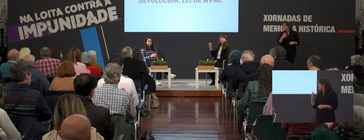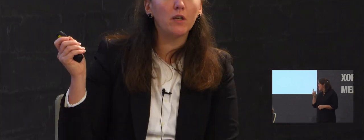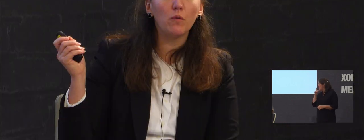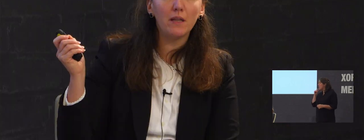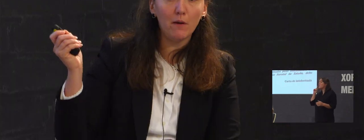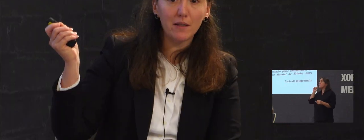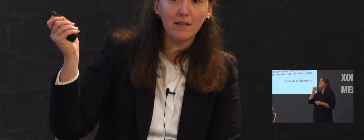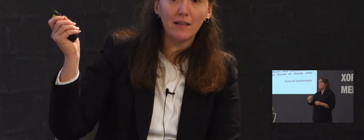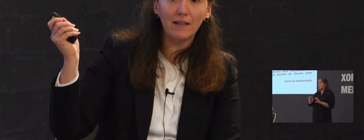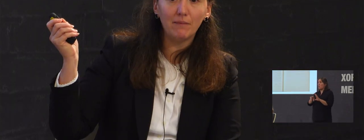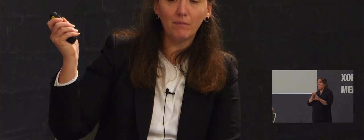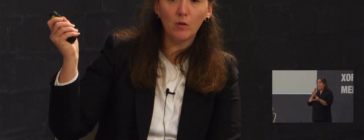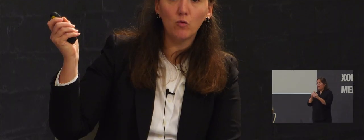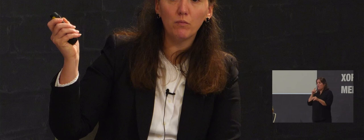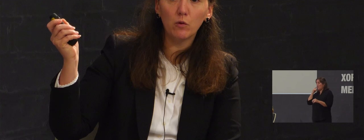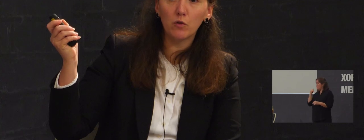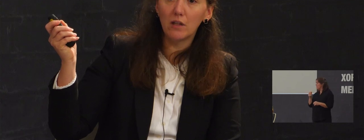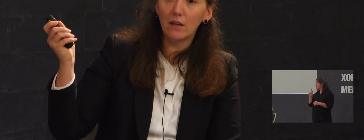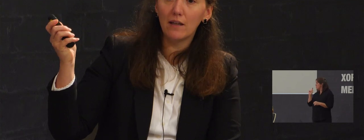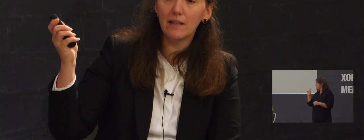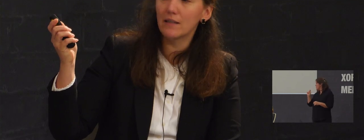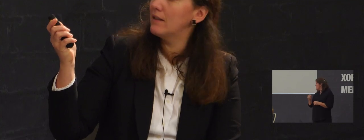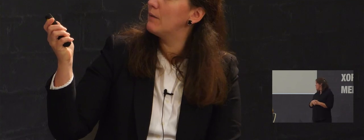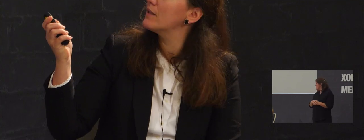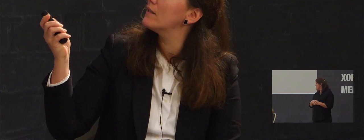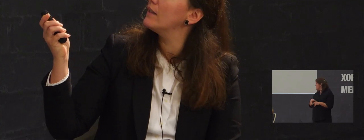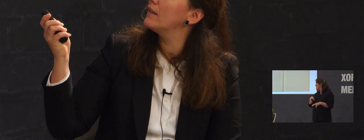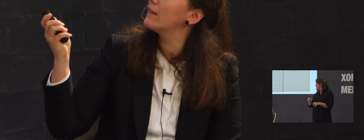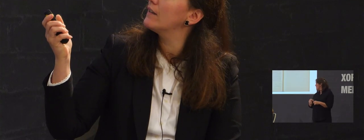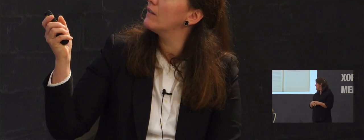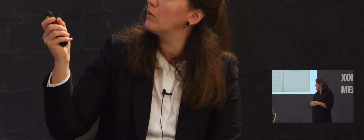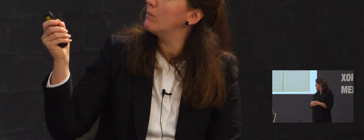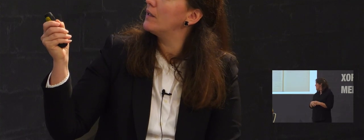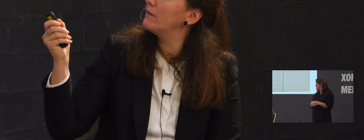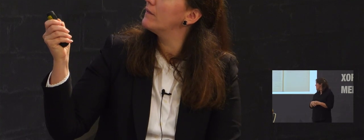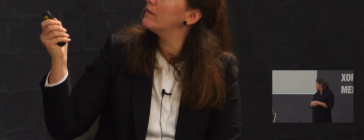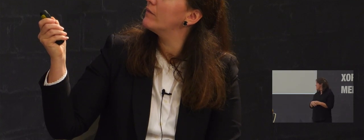vou vos poñer o vídeo a ver se uns minutos iniciais, a ver se...